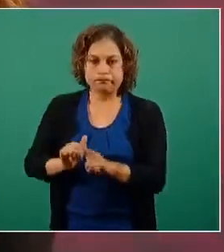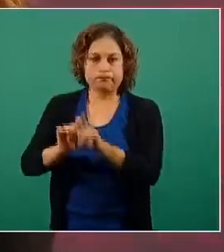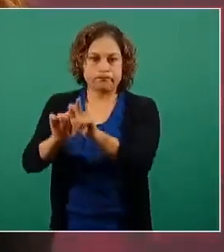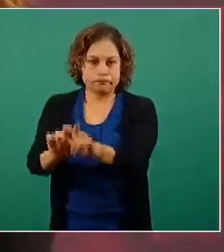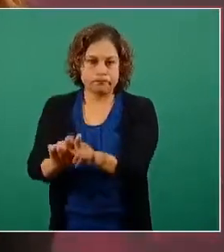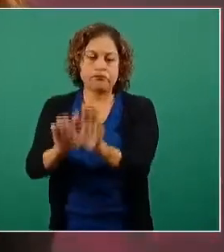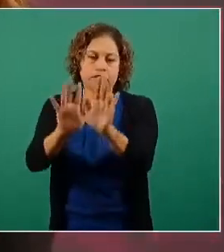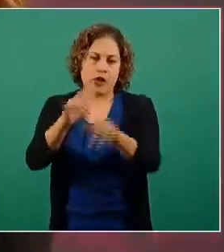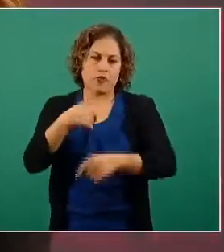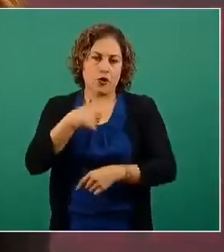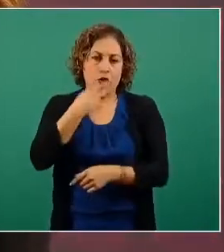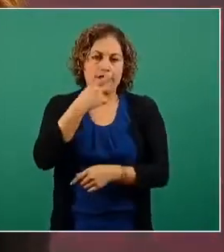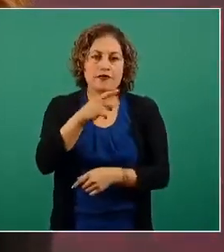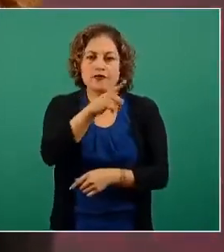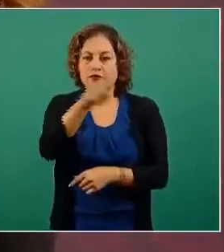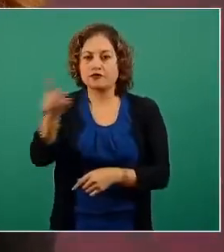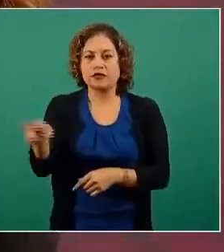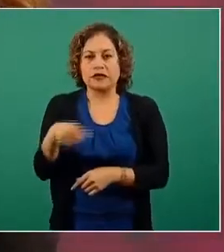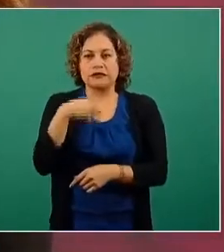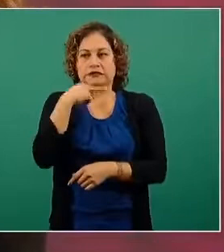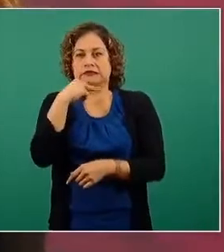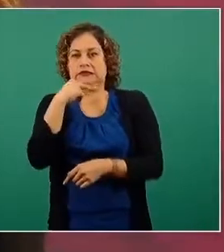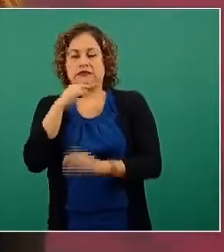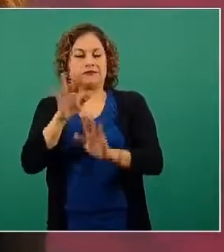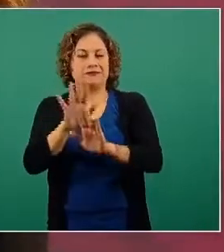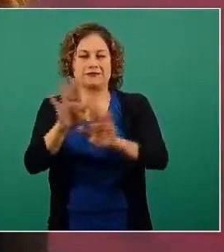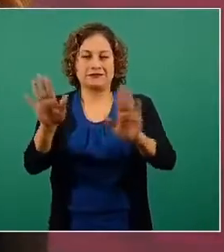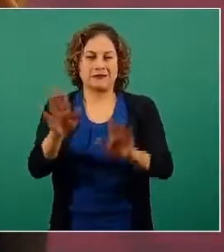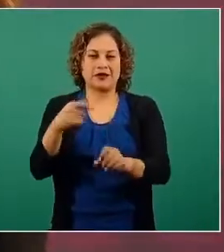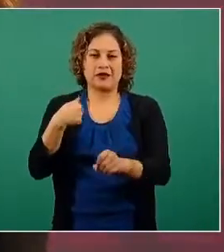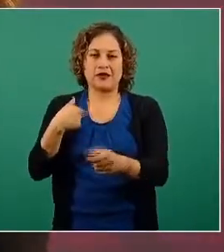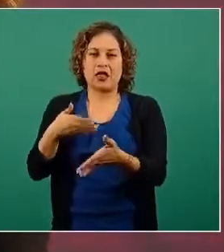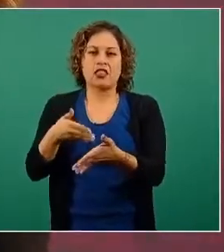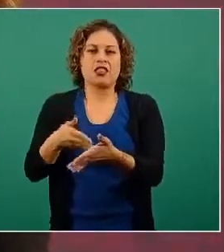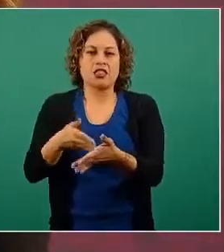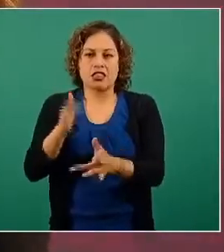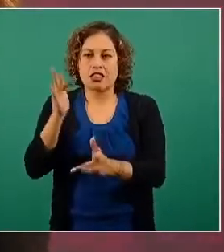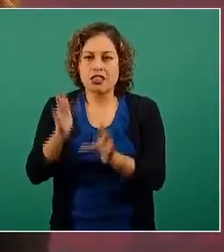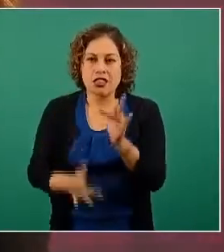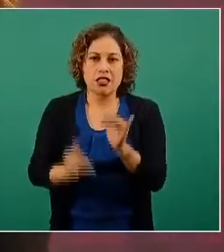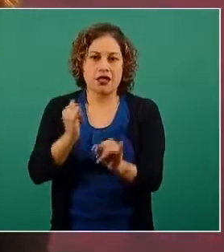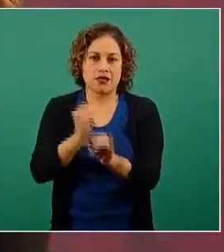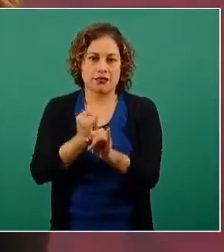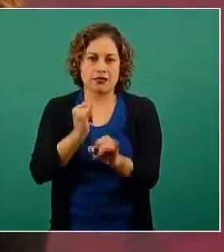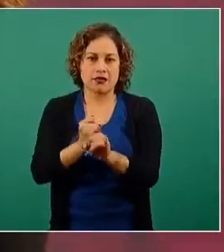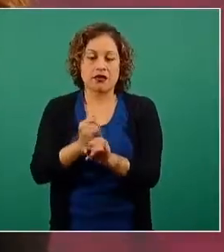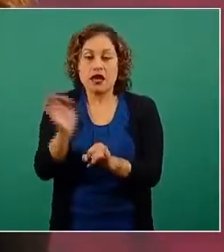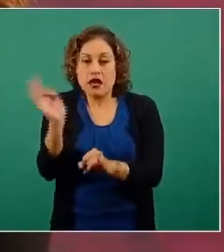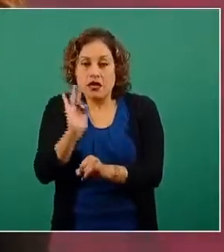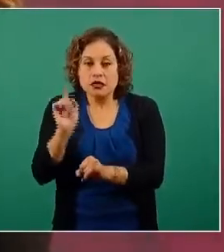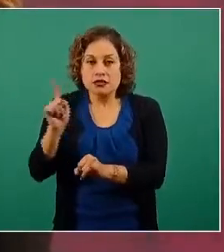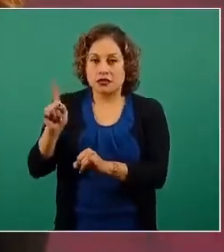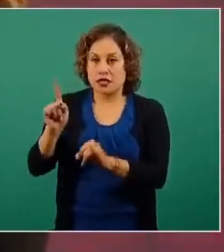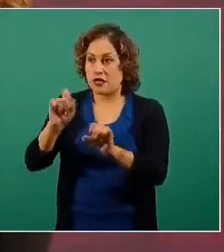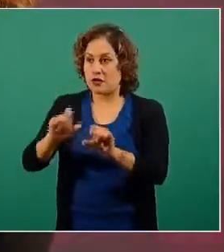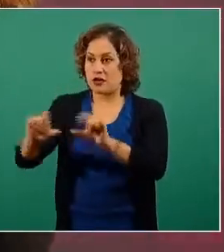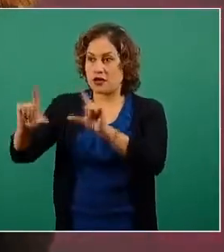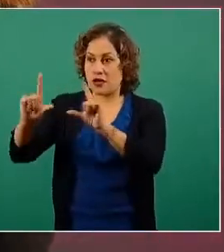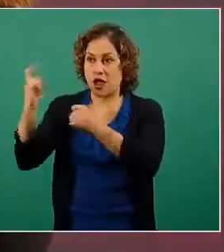mayor preocupación de que si quedó a la mitad, luego ya no voy a poder ingresar y no voy a poder estar en el padrón de la población para